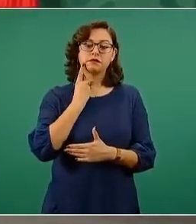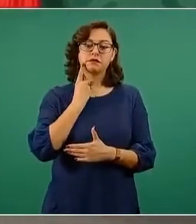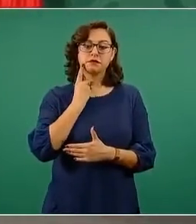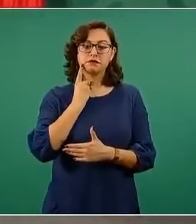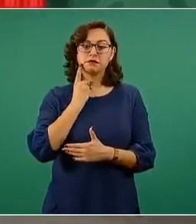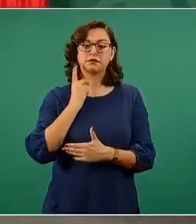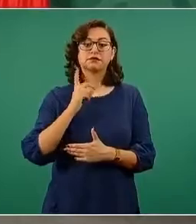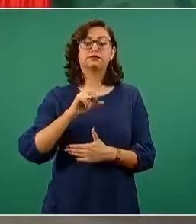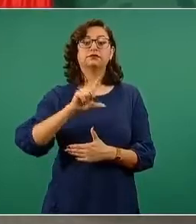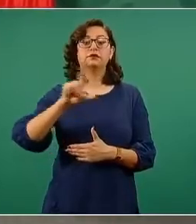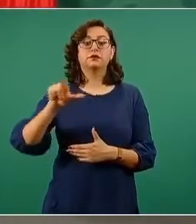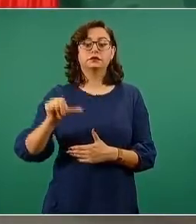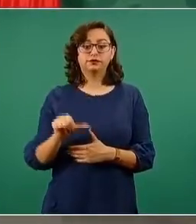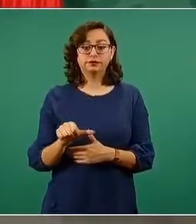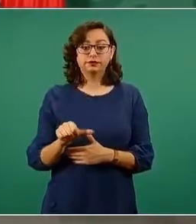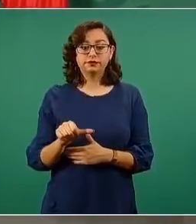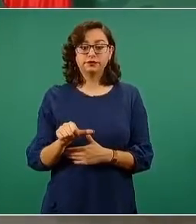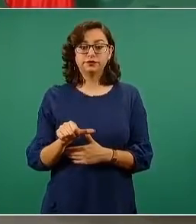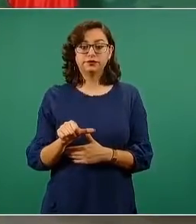y